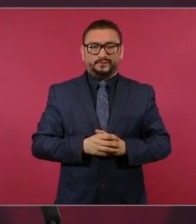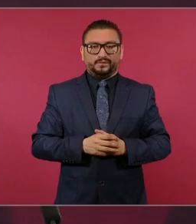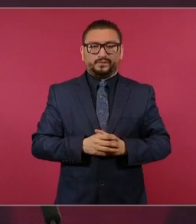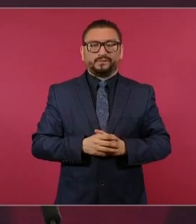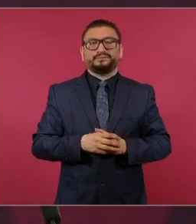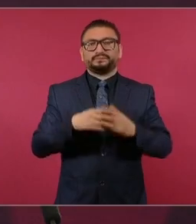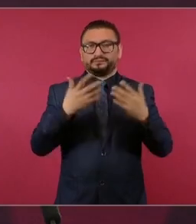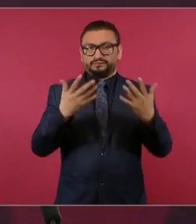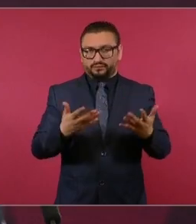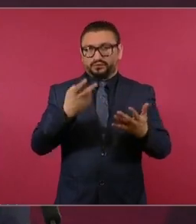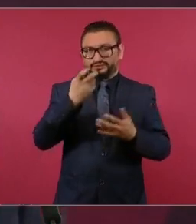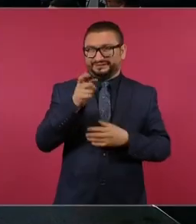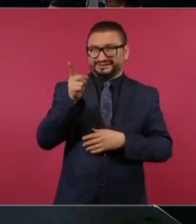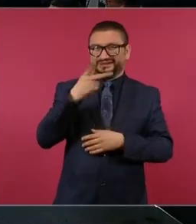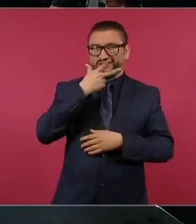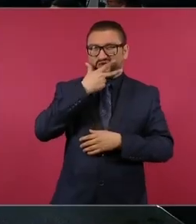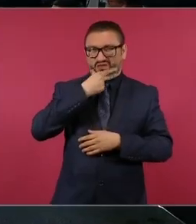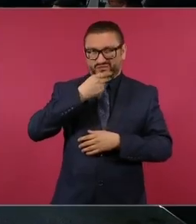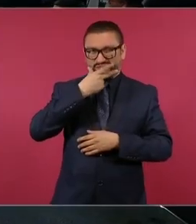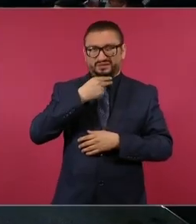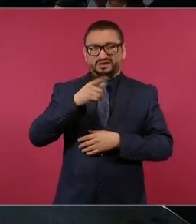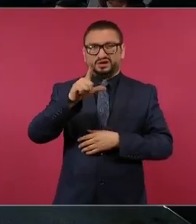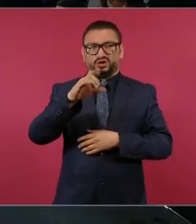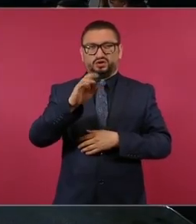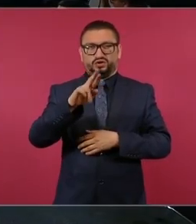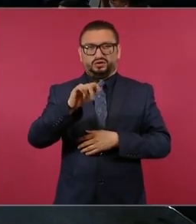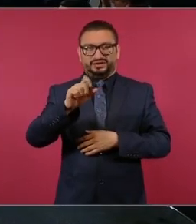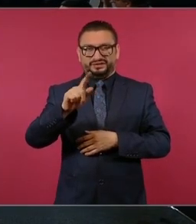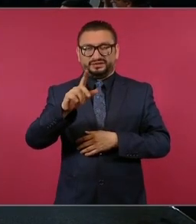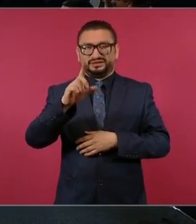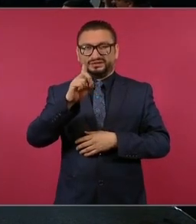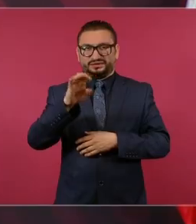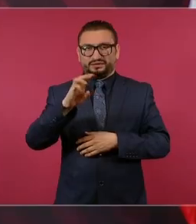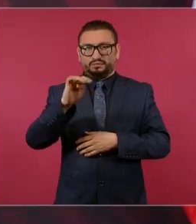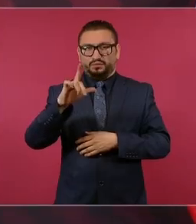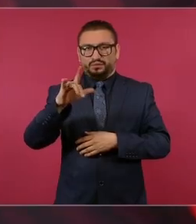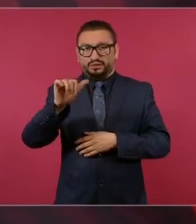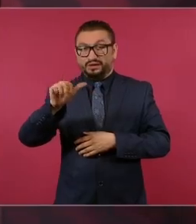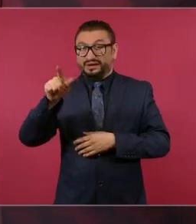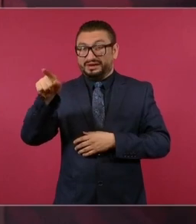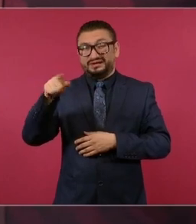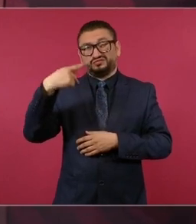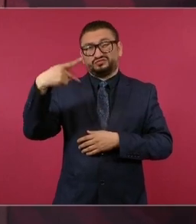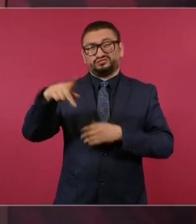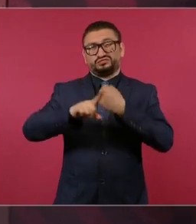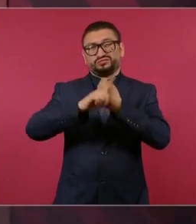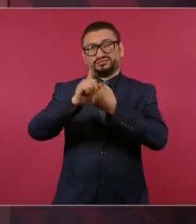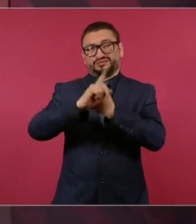este señor Loret de Mola, pues tiene ese problema.